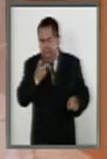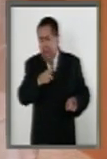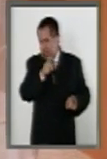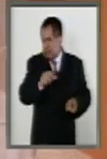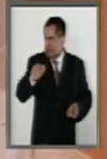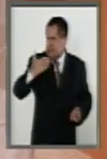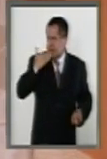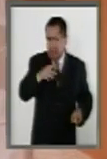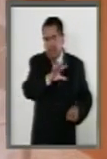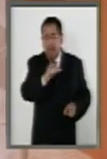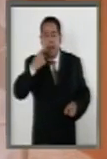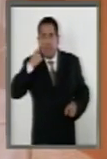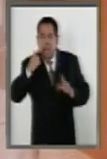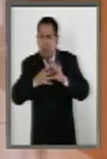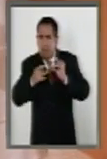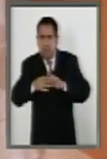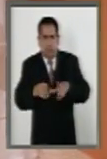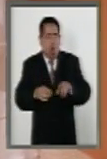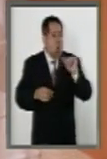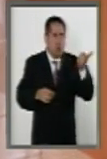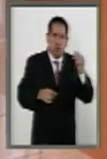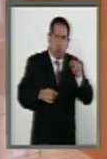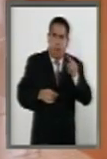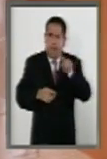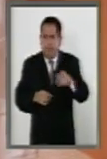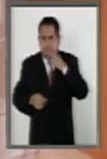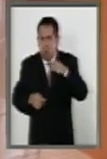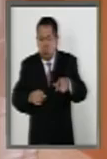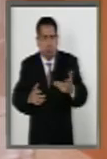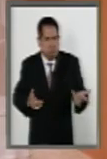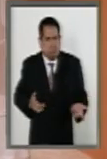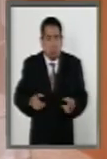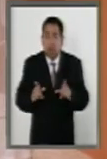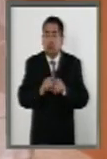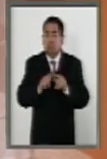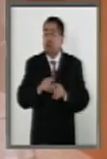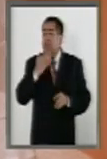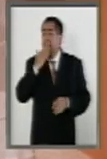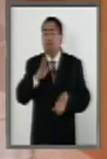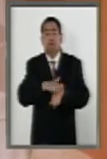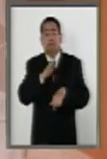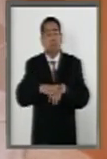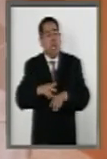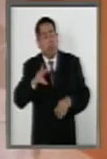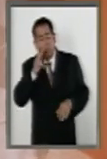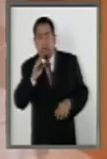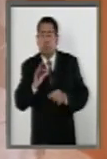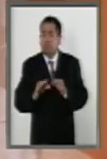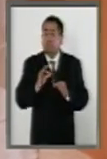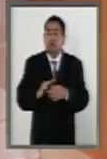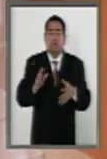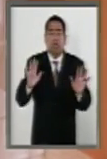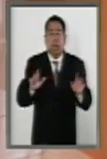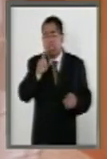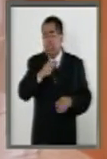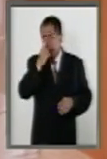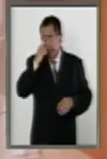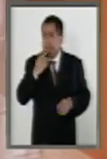estas personas y no a otras. Solo se limitan a decir que se comprobó su